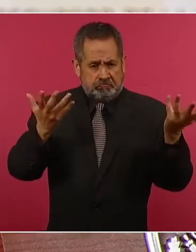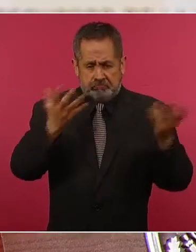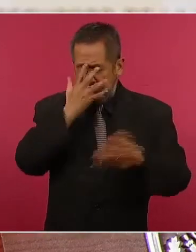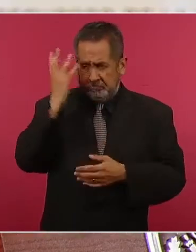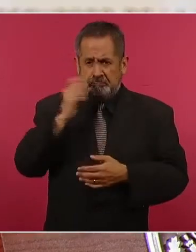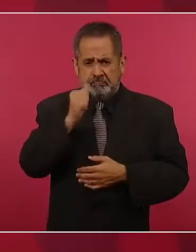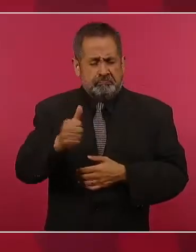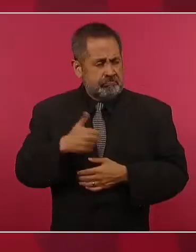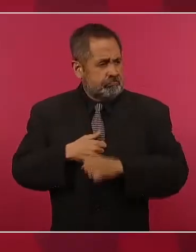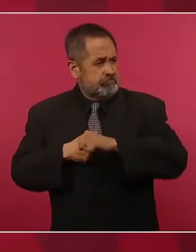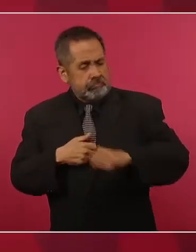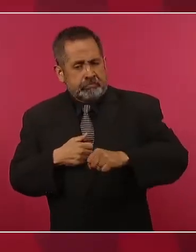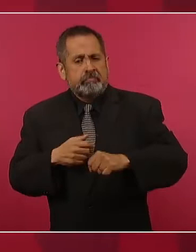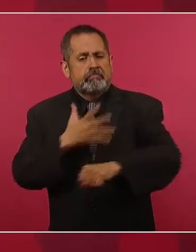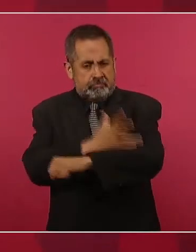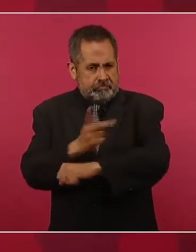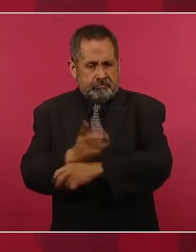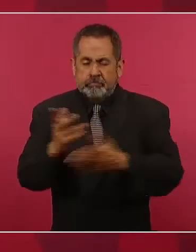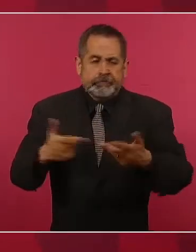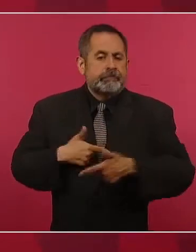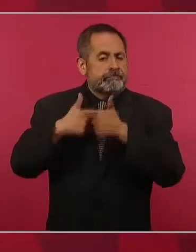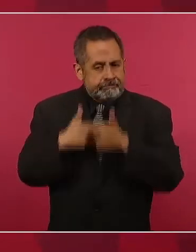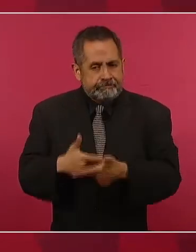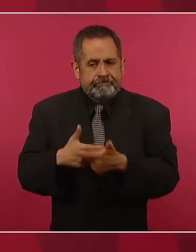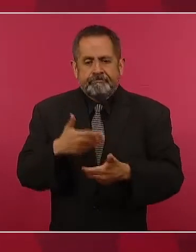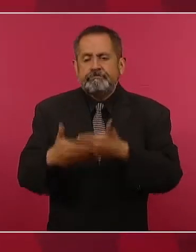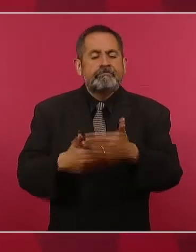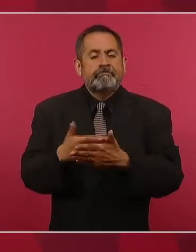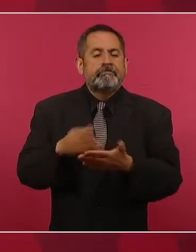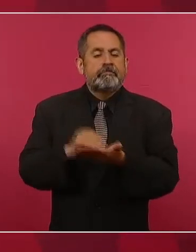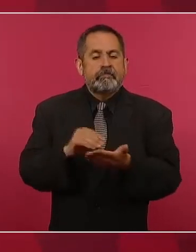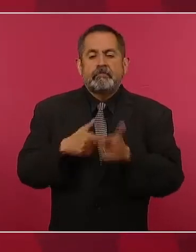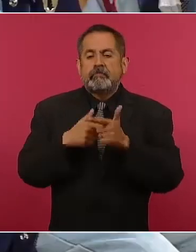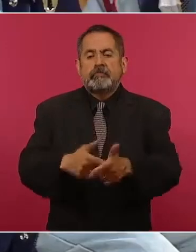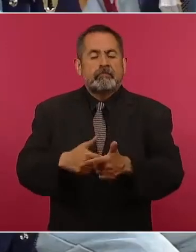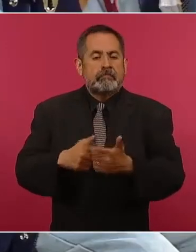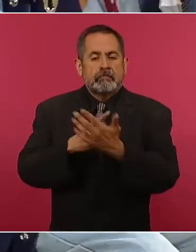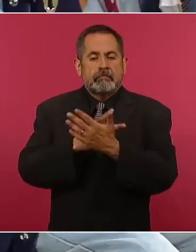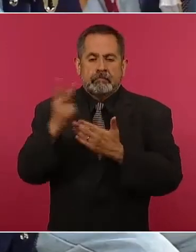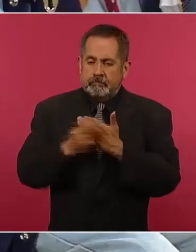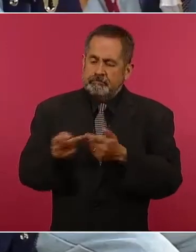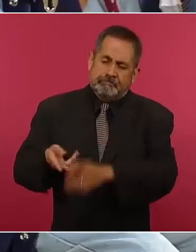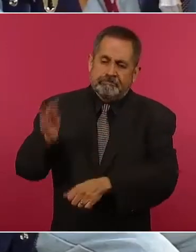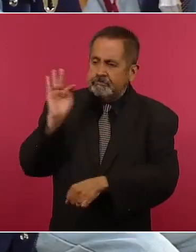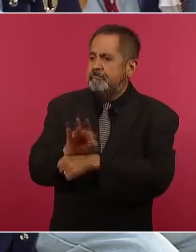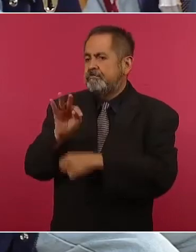y vamos a seguir defendiendo nuestro proyecto, que es la